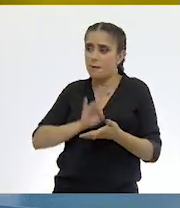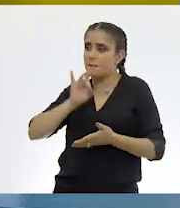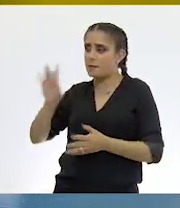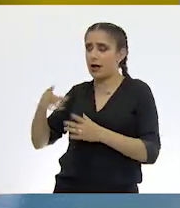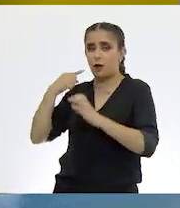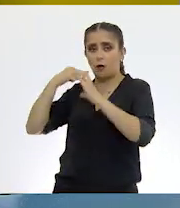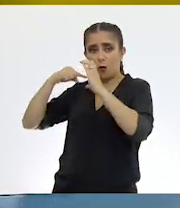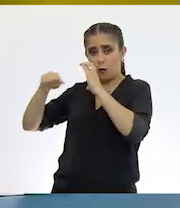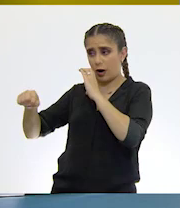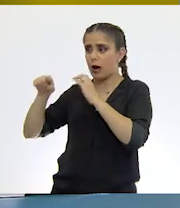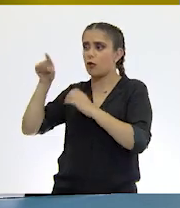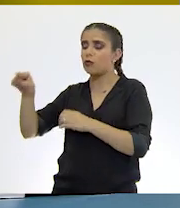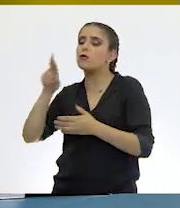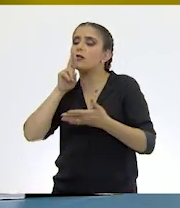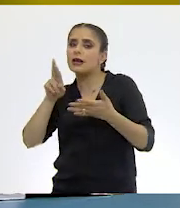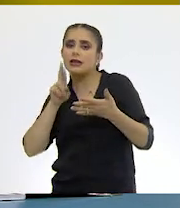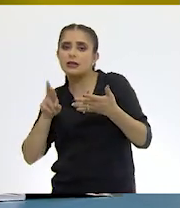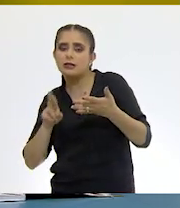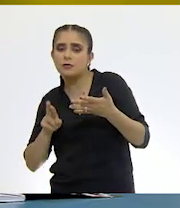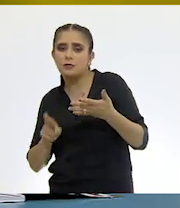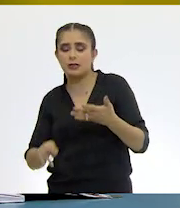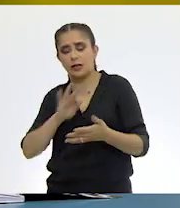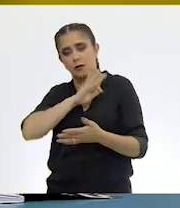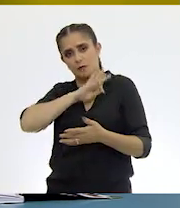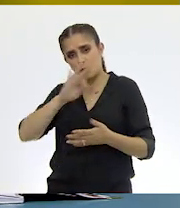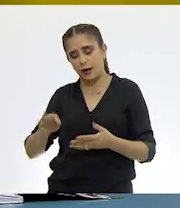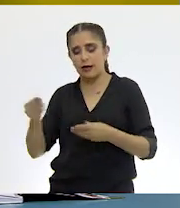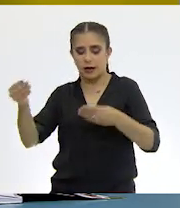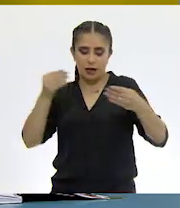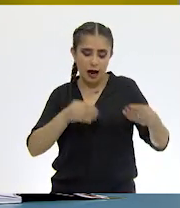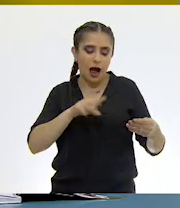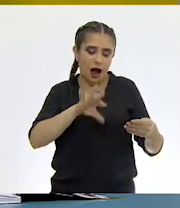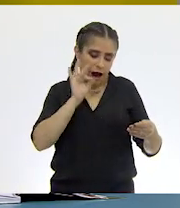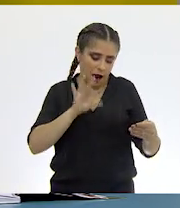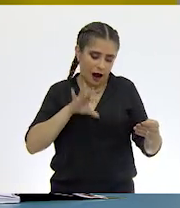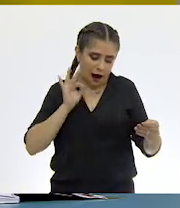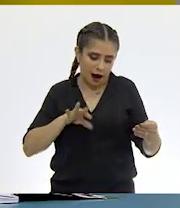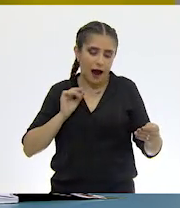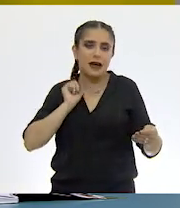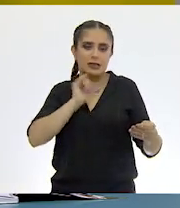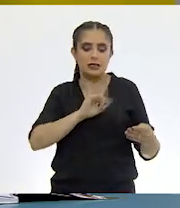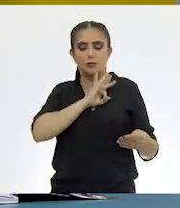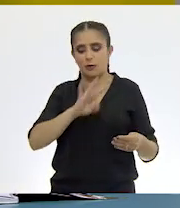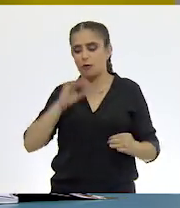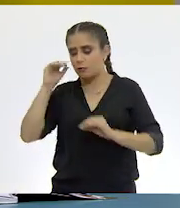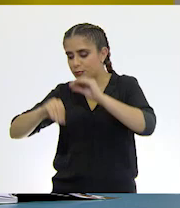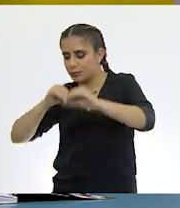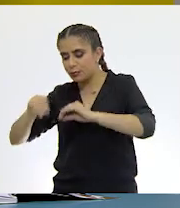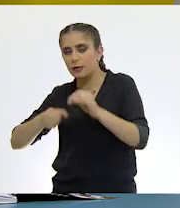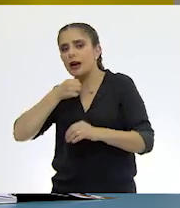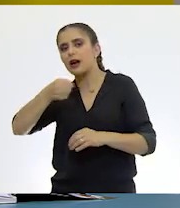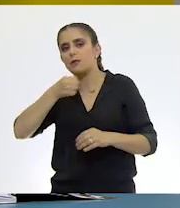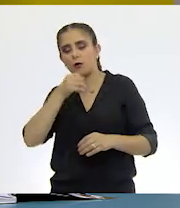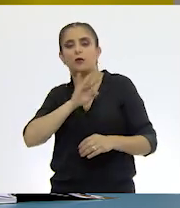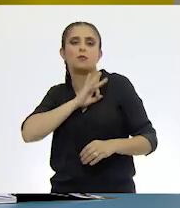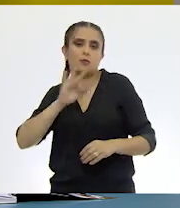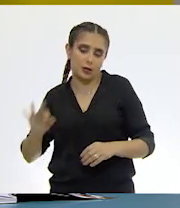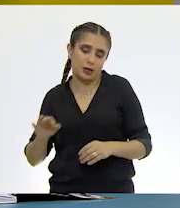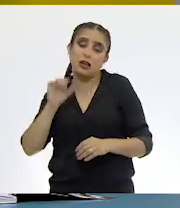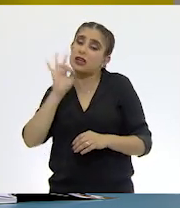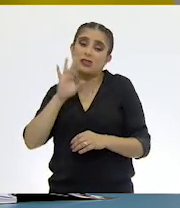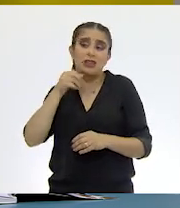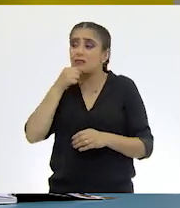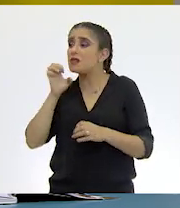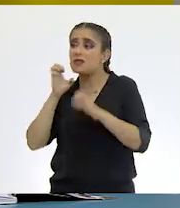esa información que tú rescates, si te va a servir, de qué manera la vas a ocupar en tu reportaje y si no, pues consulta